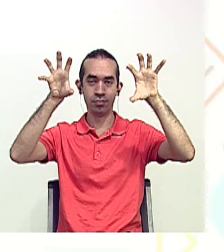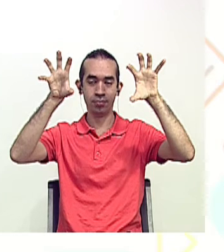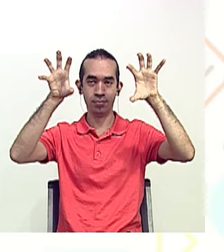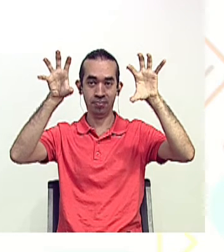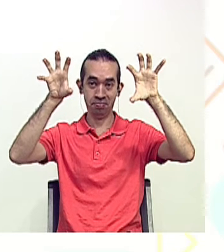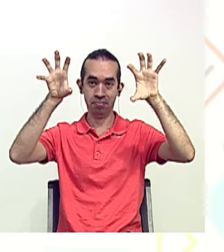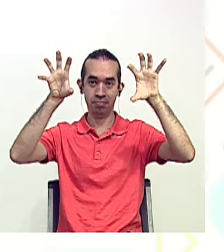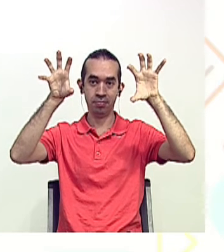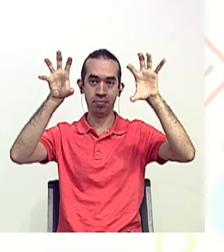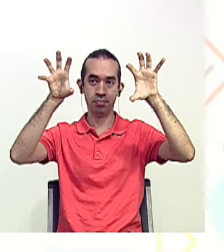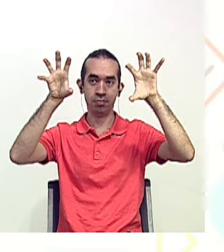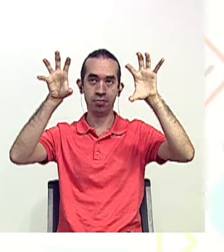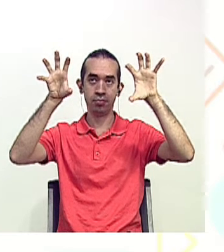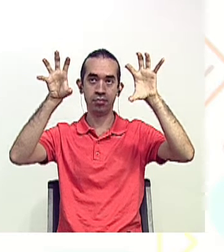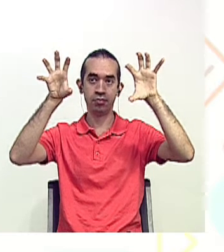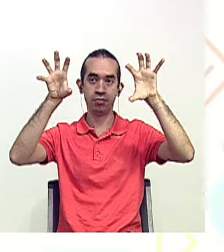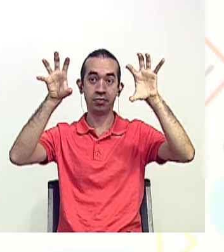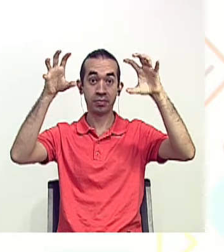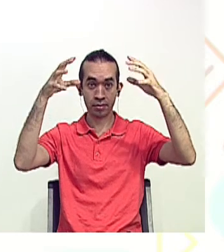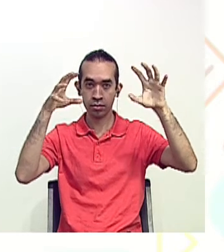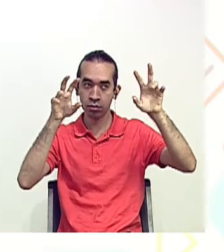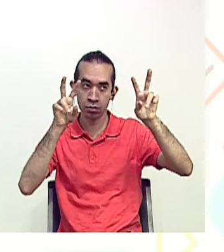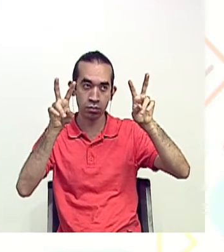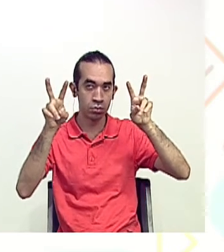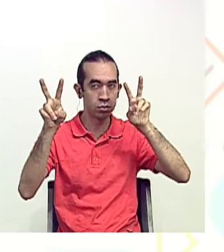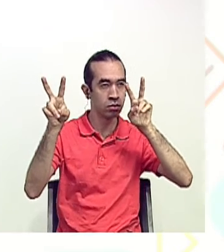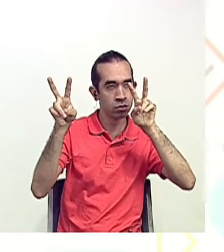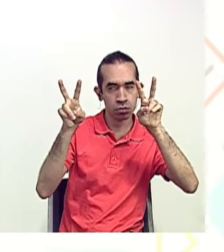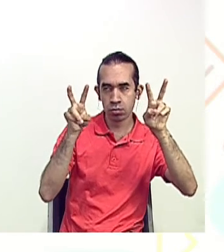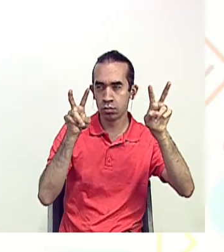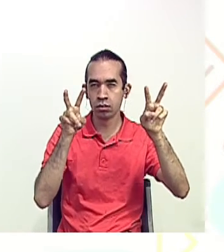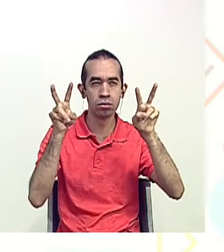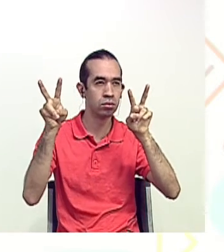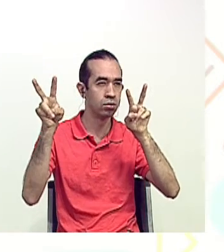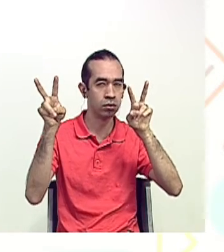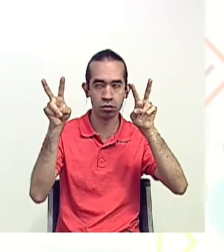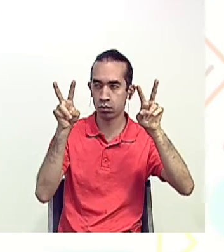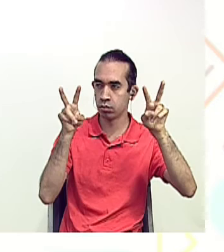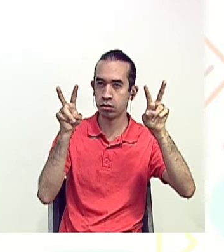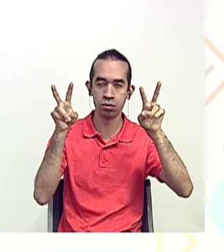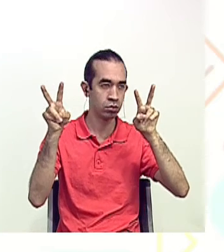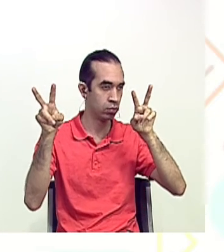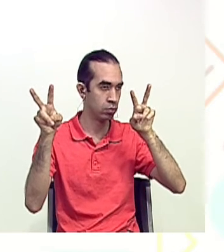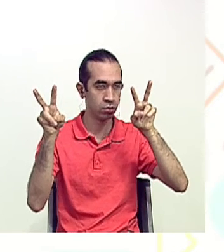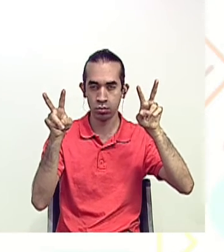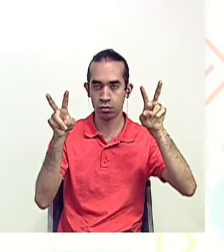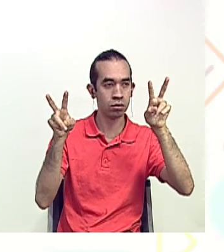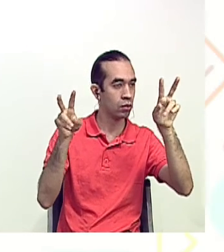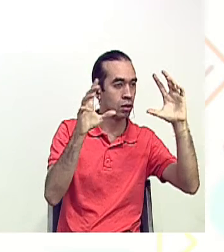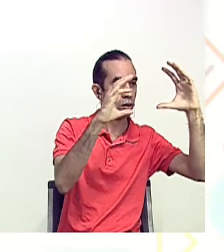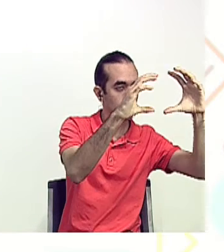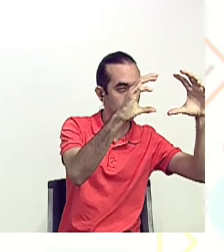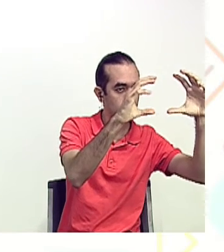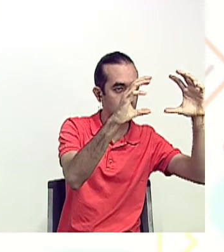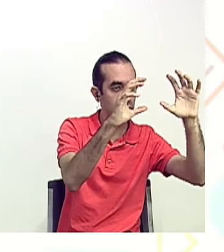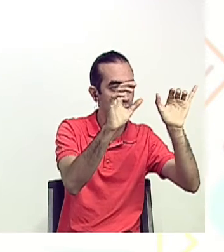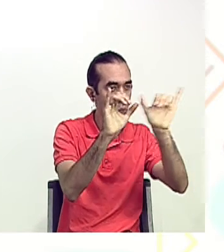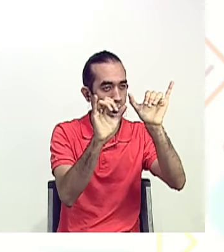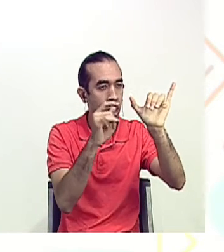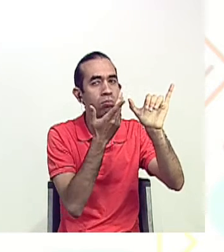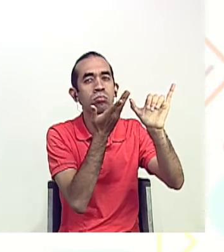12. Si buscamos detenidamente en lo que hay en común en los dos